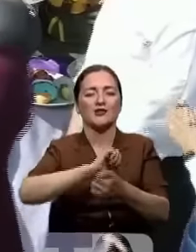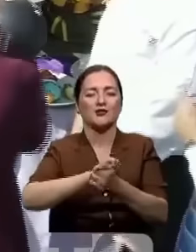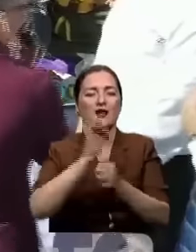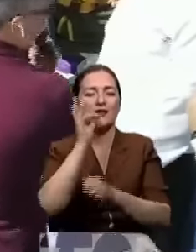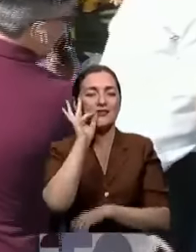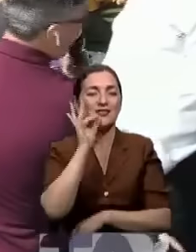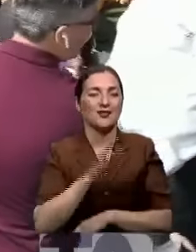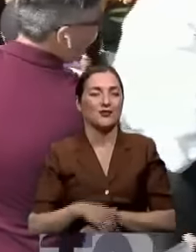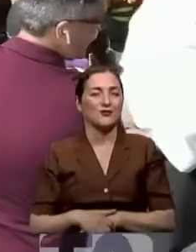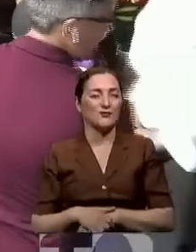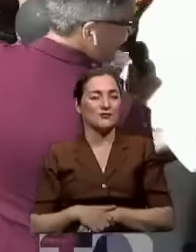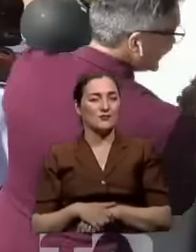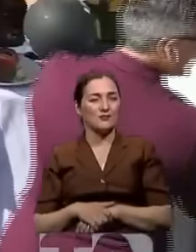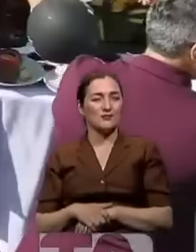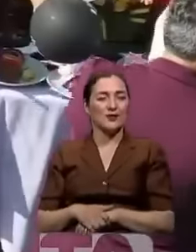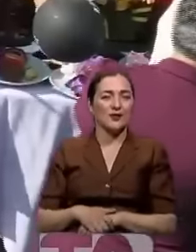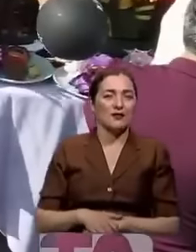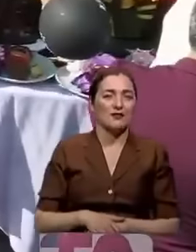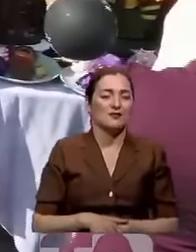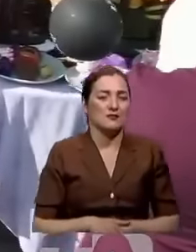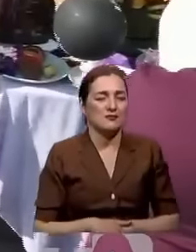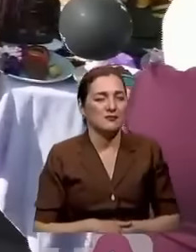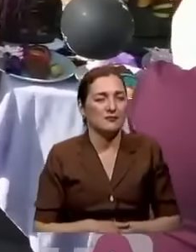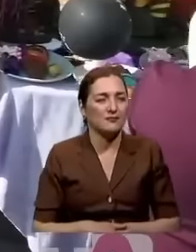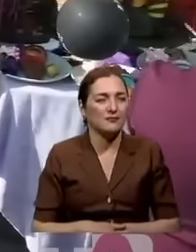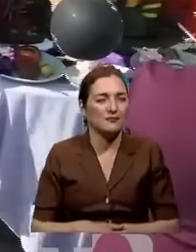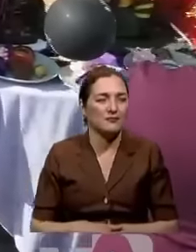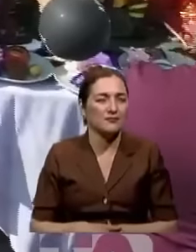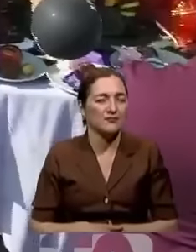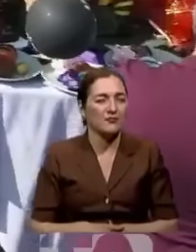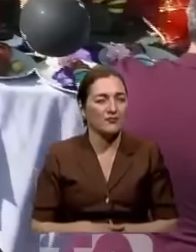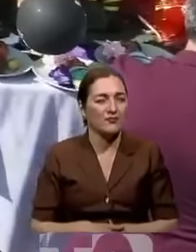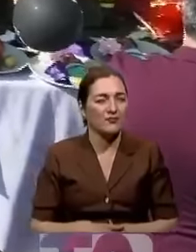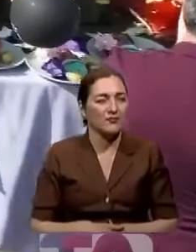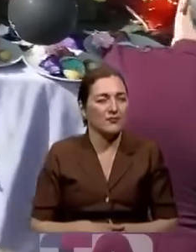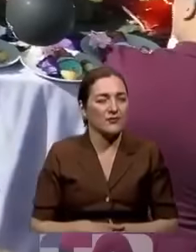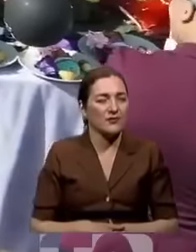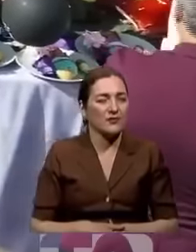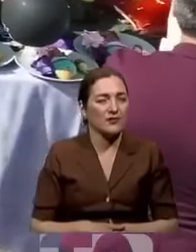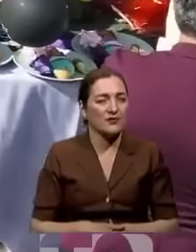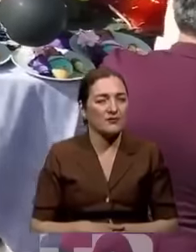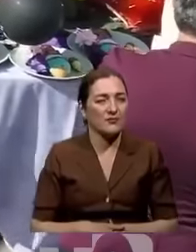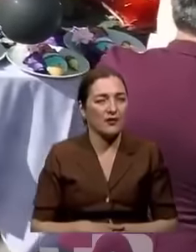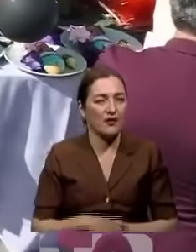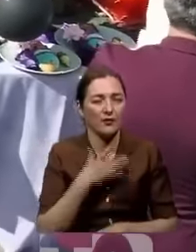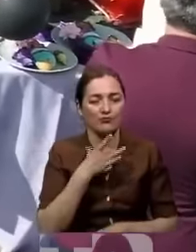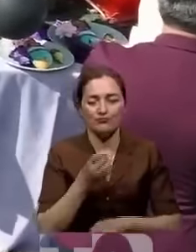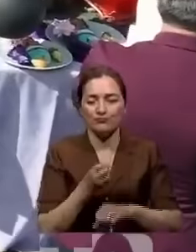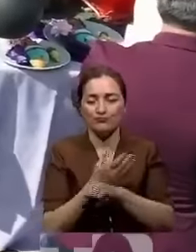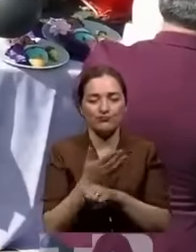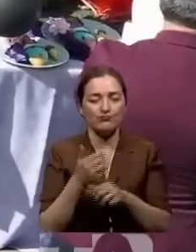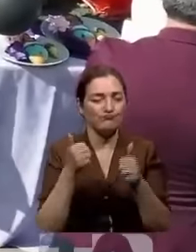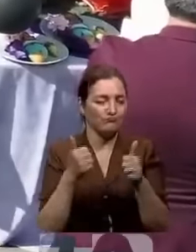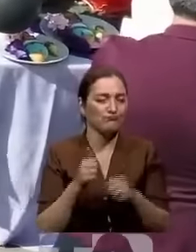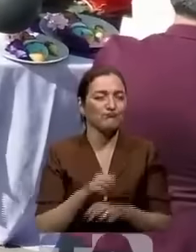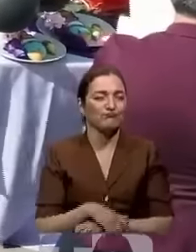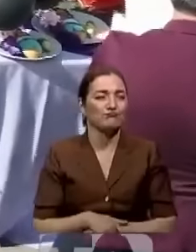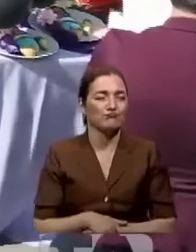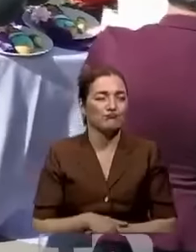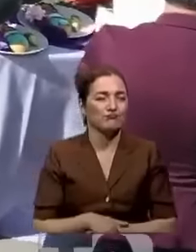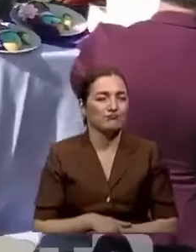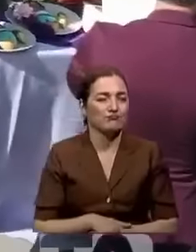los higos con queso va pegando, ¿ah? Que excelente, pues nos gusta mucho lo que nos recomendaron al inicio y realmente, incluso